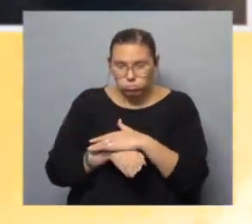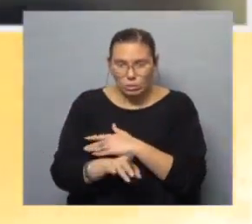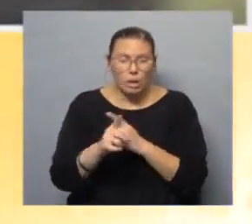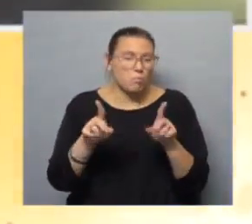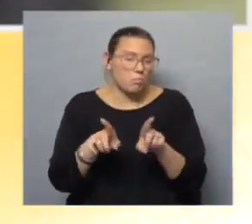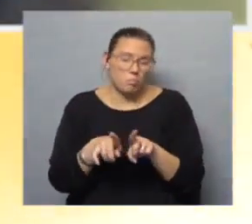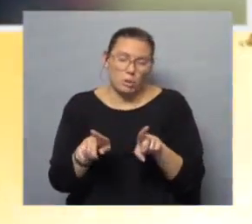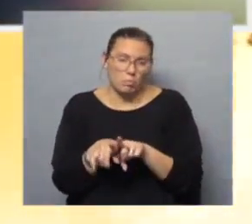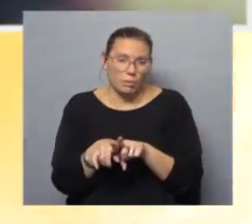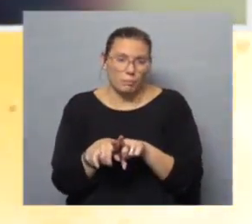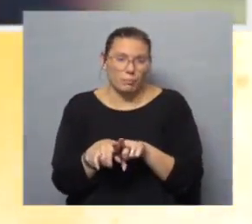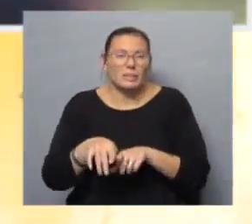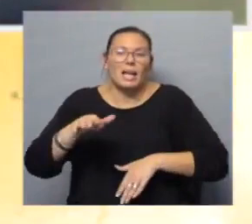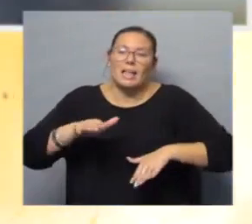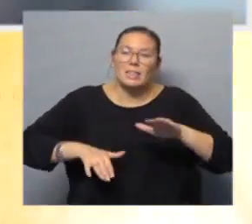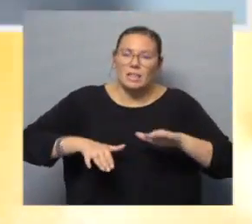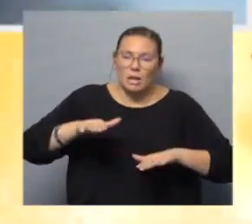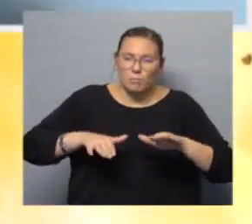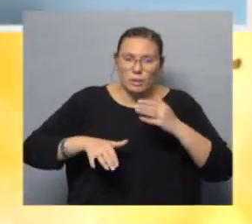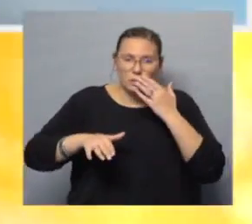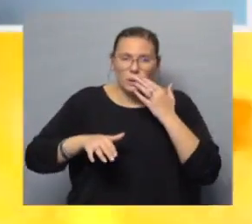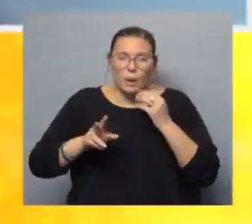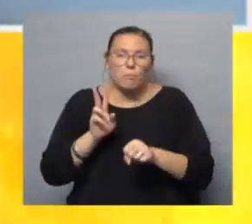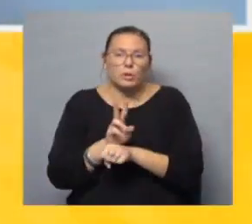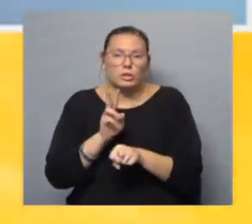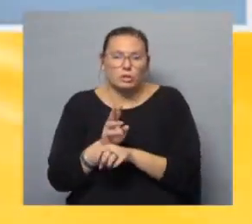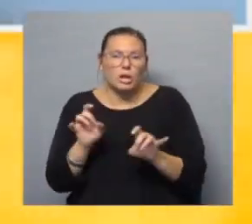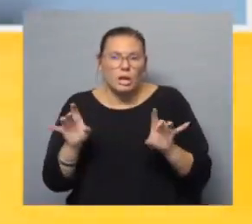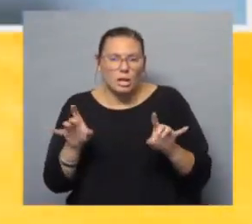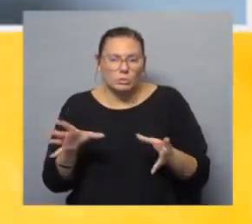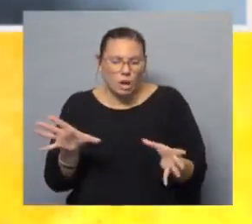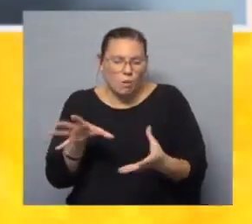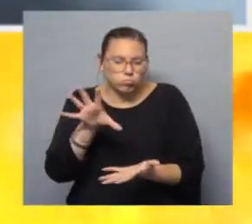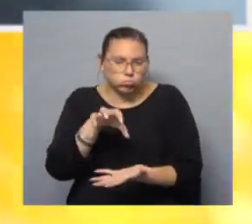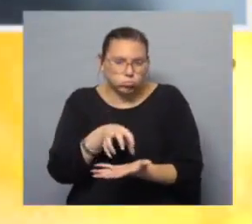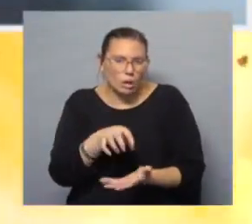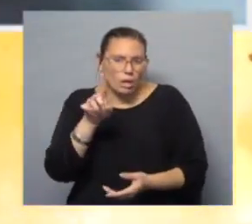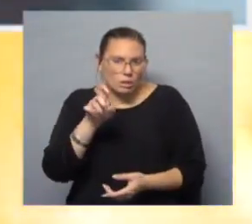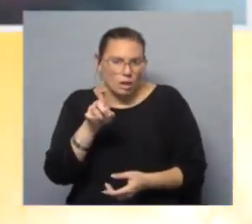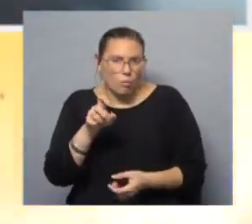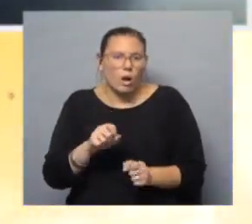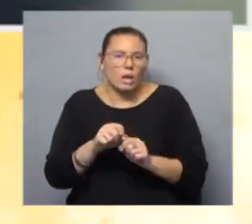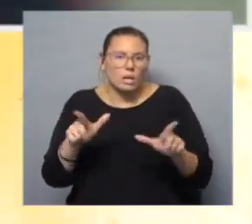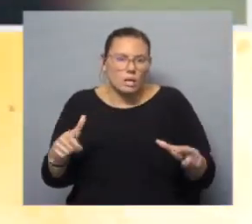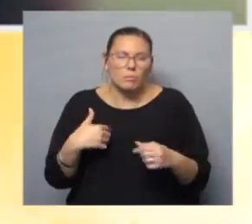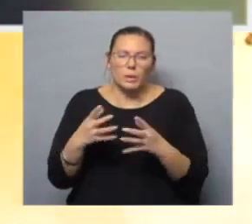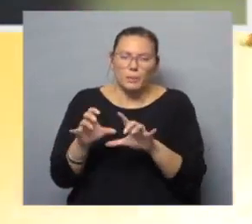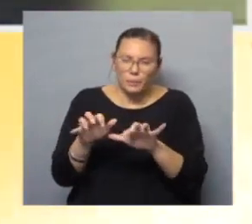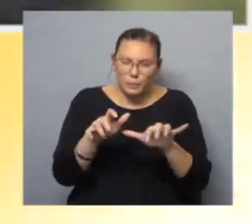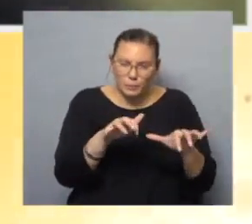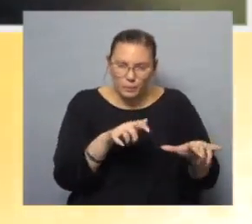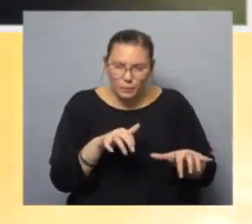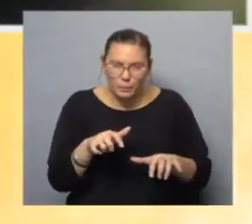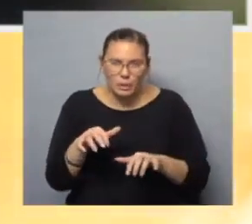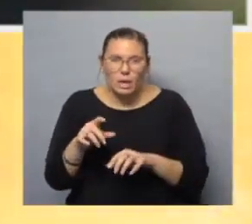diferente, dependiendo, bueno, del grado de protección natural que tengan los acuíferos. Un acuífero libre, poroso, a